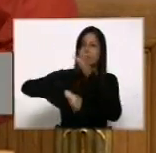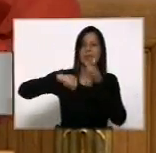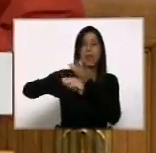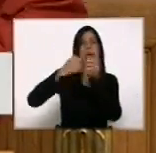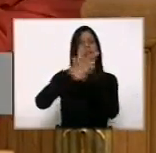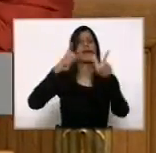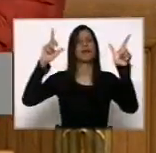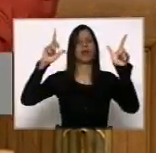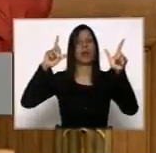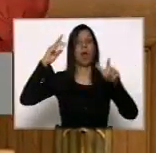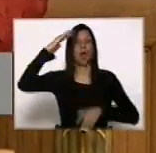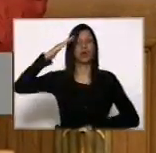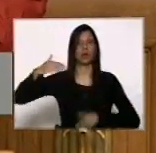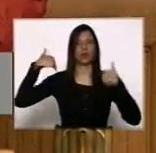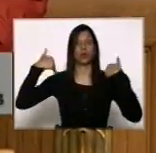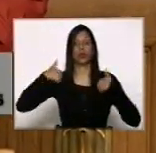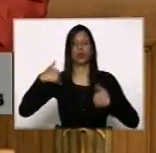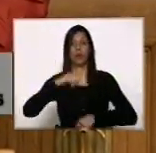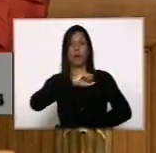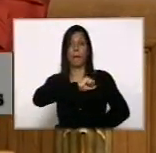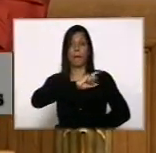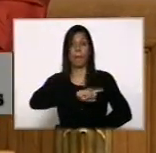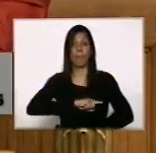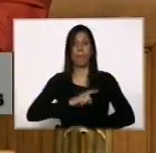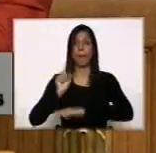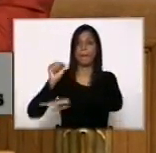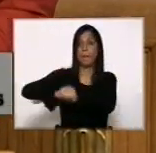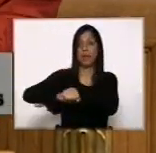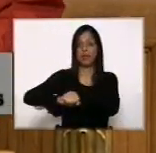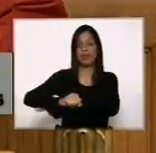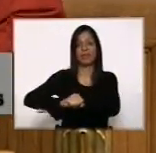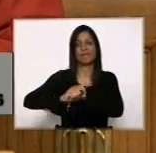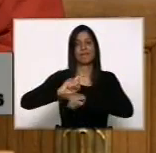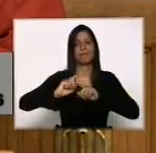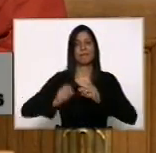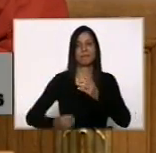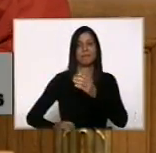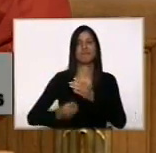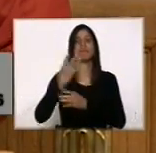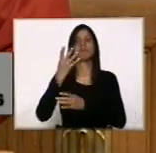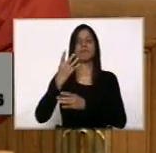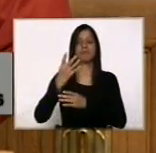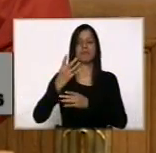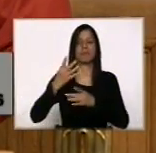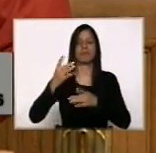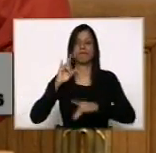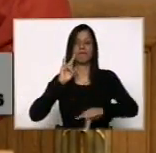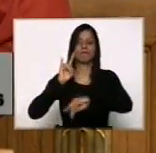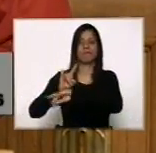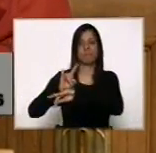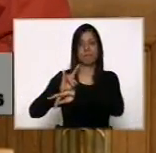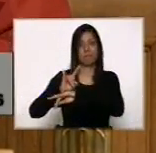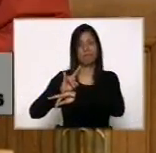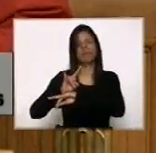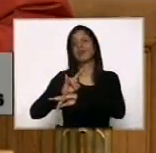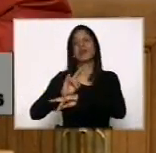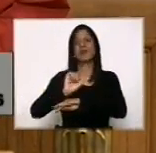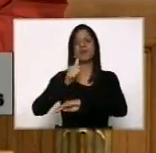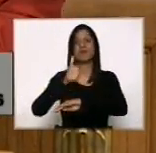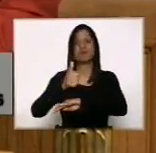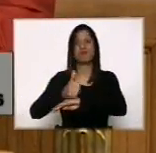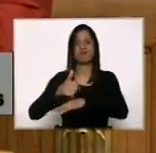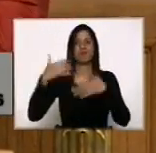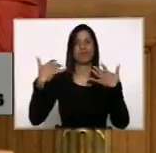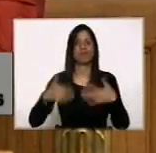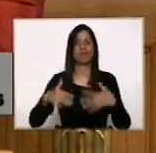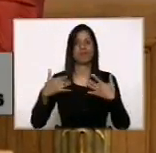libertad. Cayó la dictadura, pero también se dio o dio lugar a una de las más grandes traiciones que se le ha